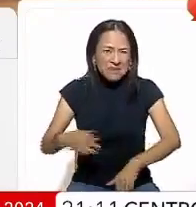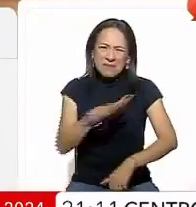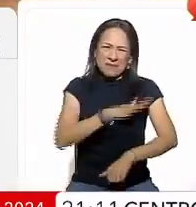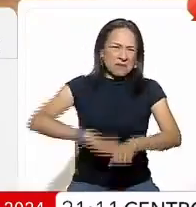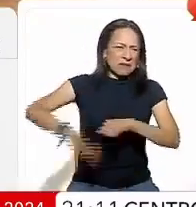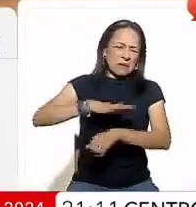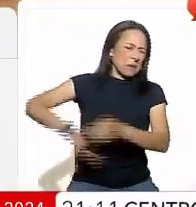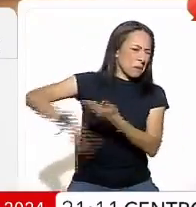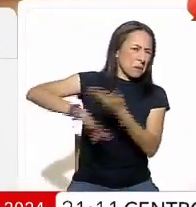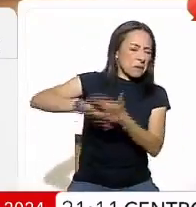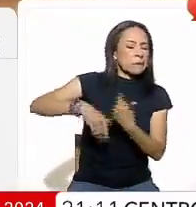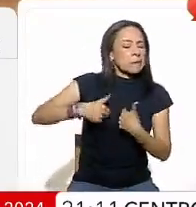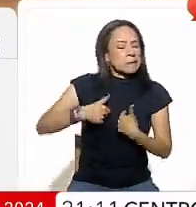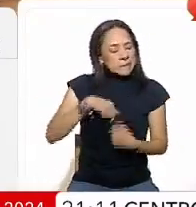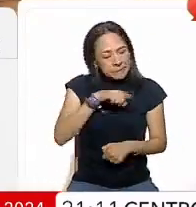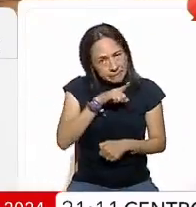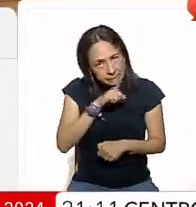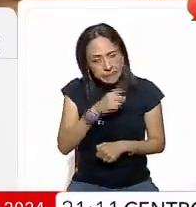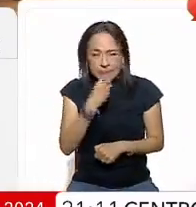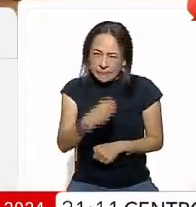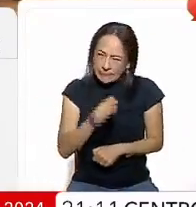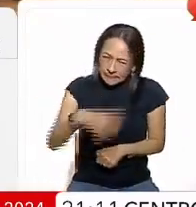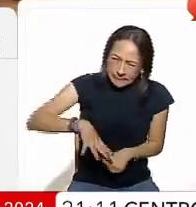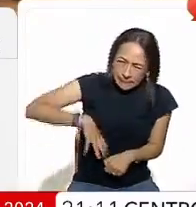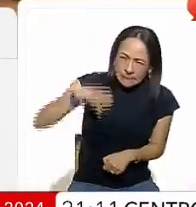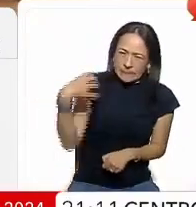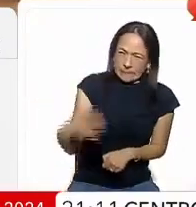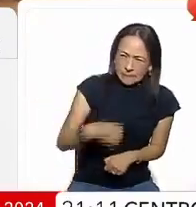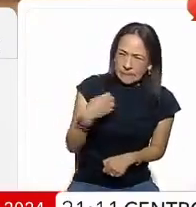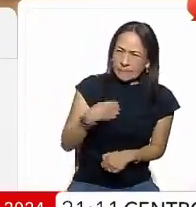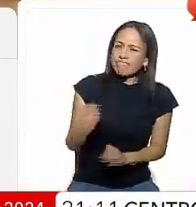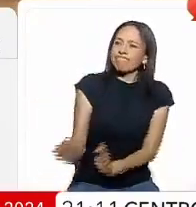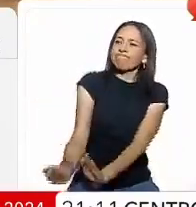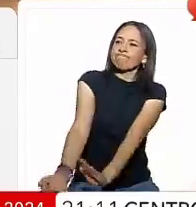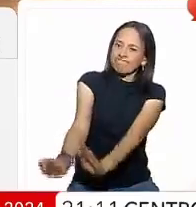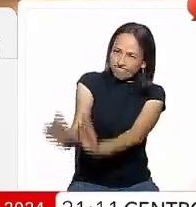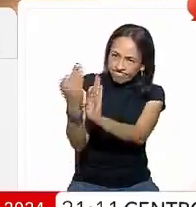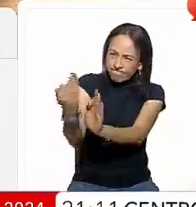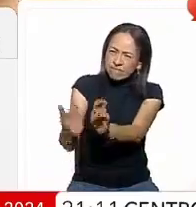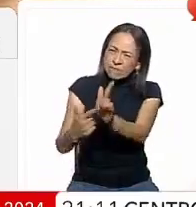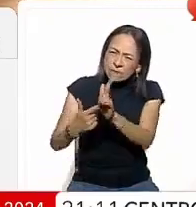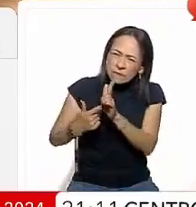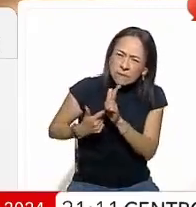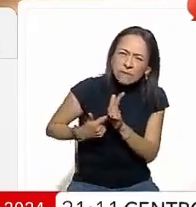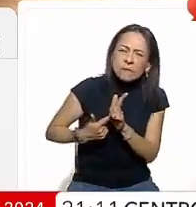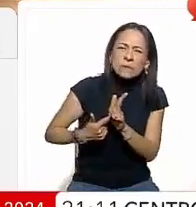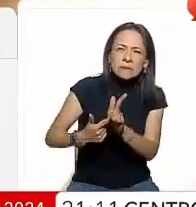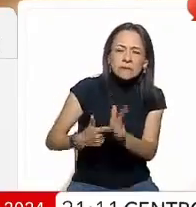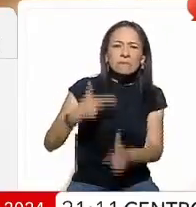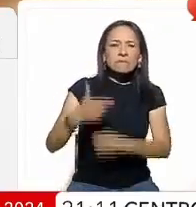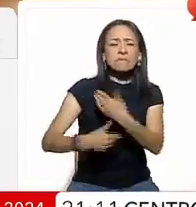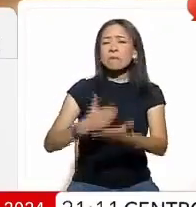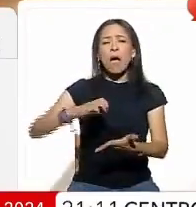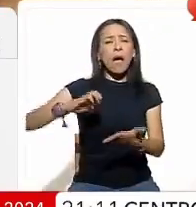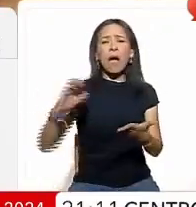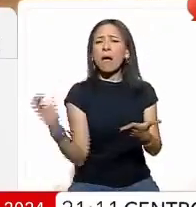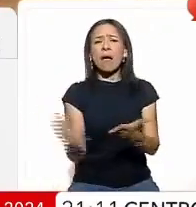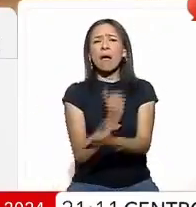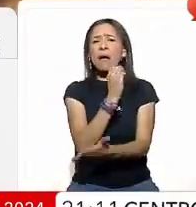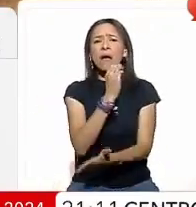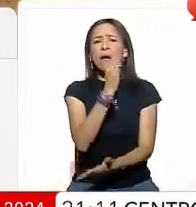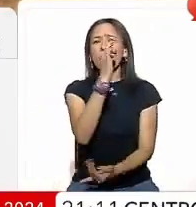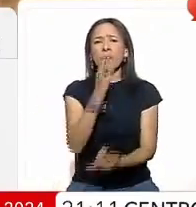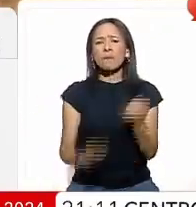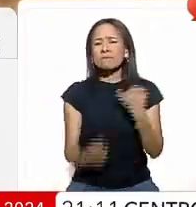enfrentarlos, resistir y ganar. Eso fue lo más importante. Y efectivamente era